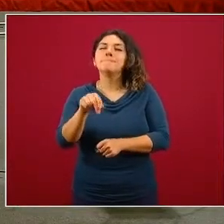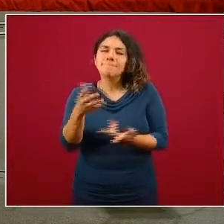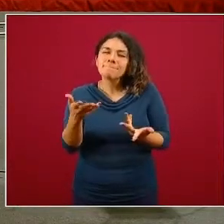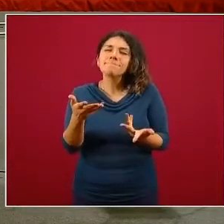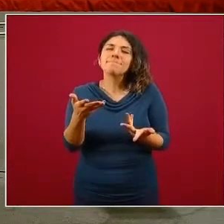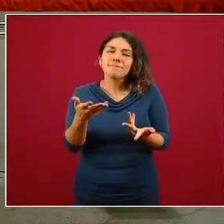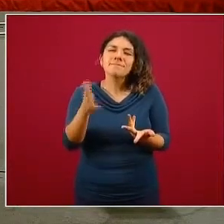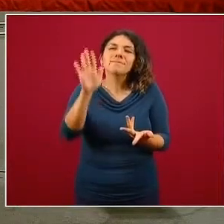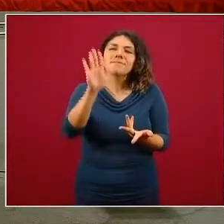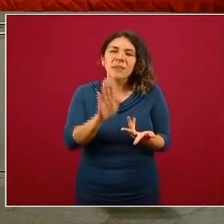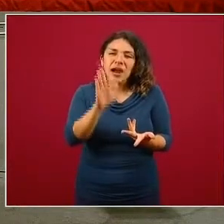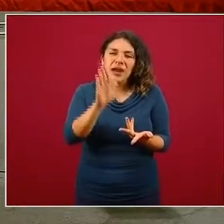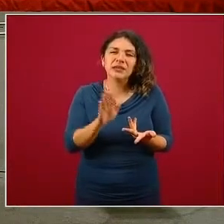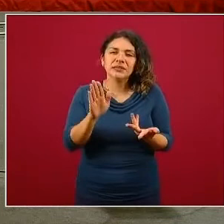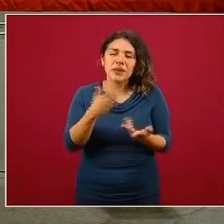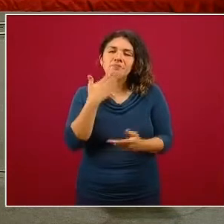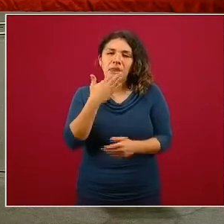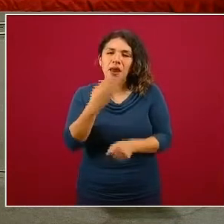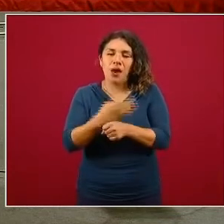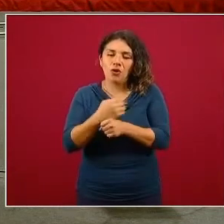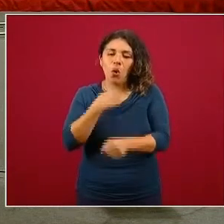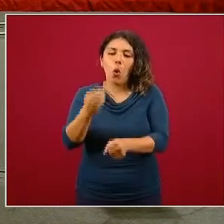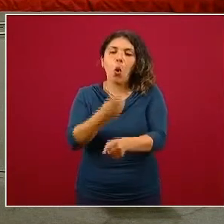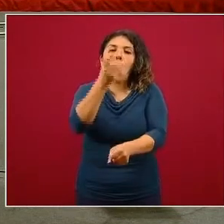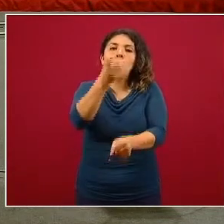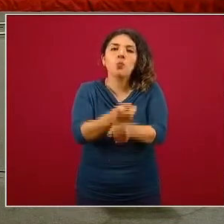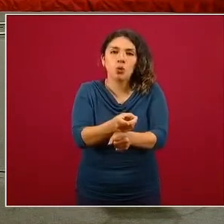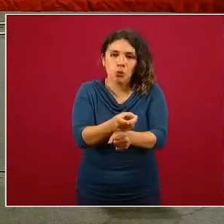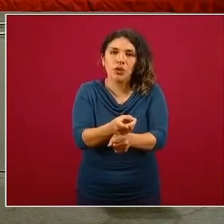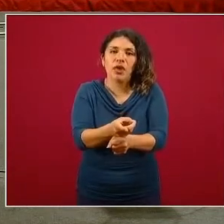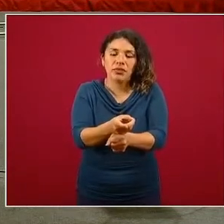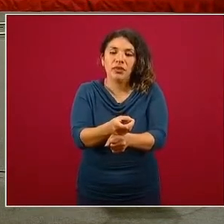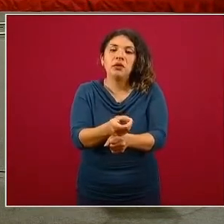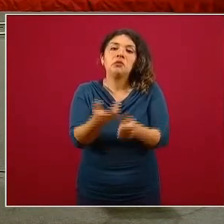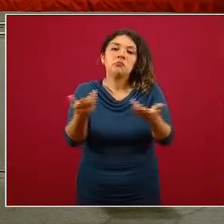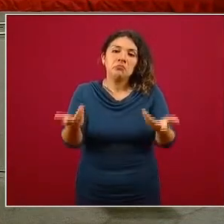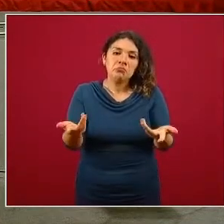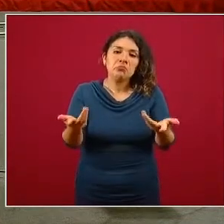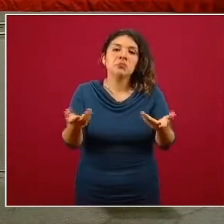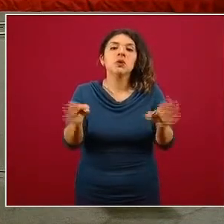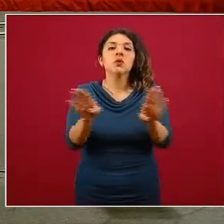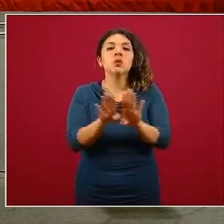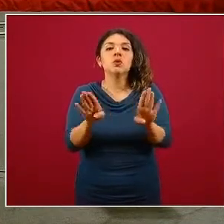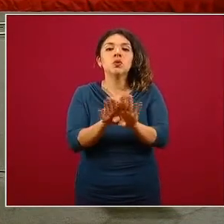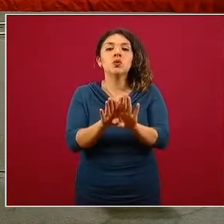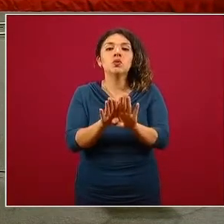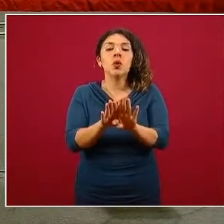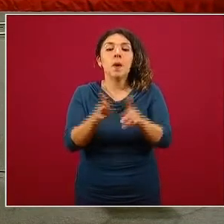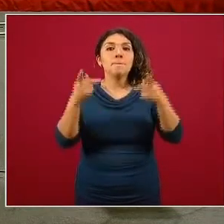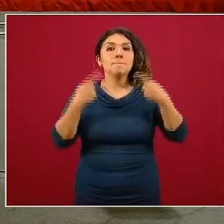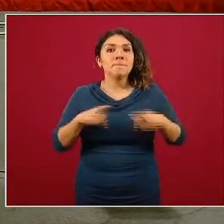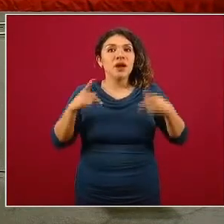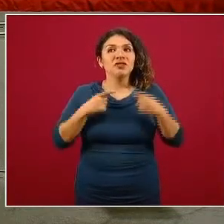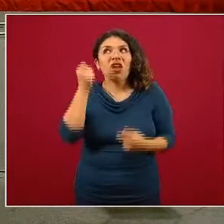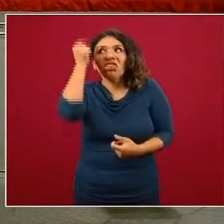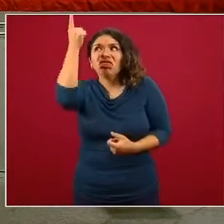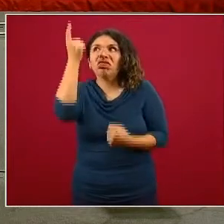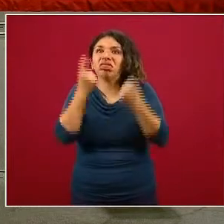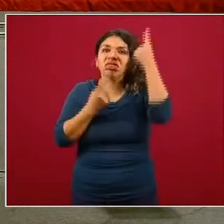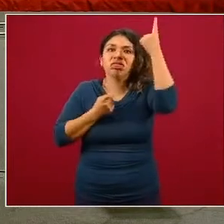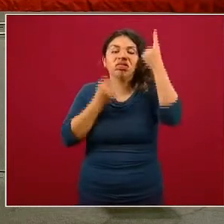poco también oportuno, por no decir de otra manera, cómo estas personas que